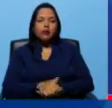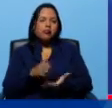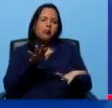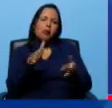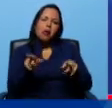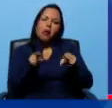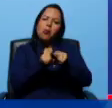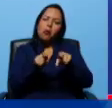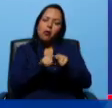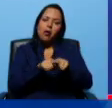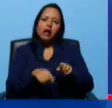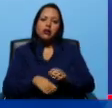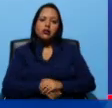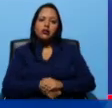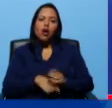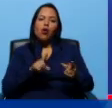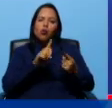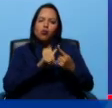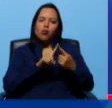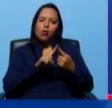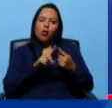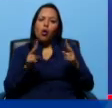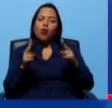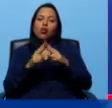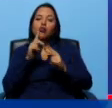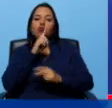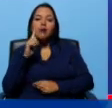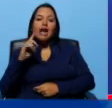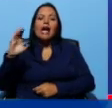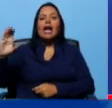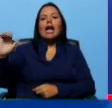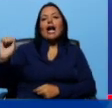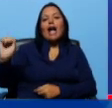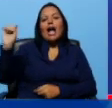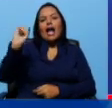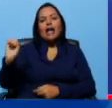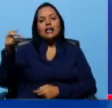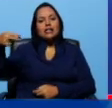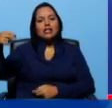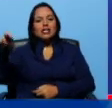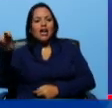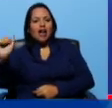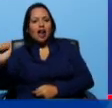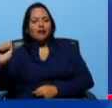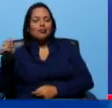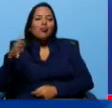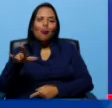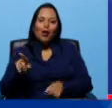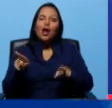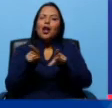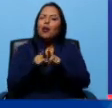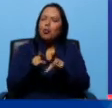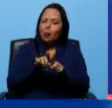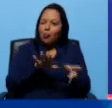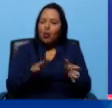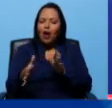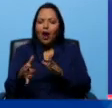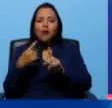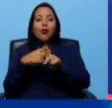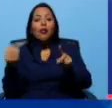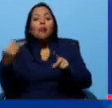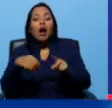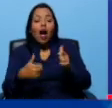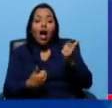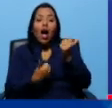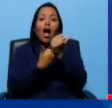mucho a uno que es famoso por ahí, llamado Cachea. Vamos a lanzar algo parecido, pero con más